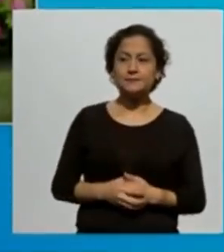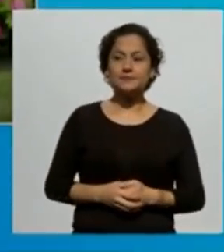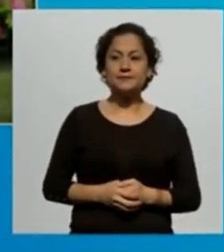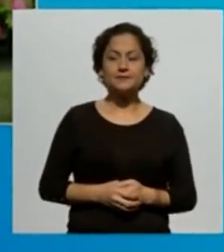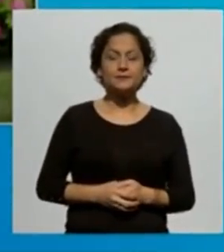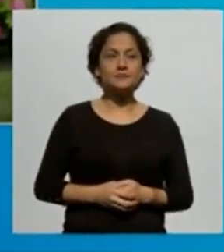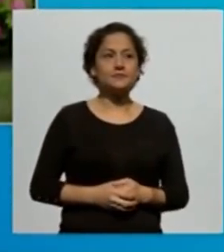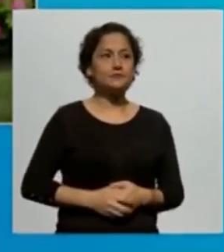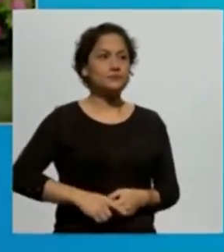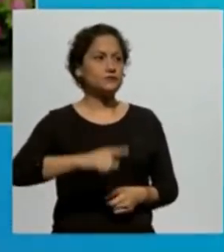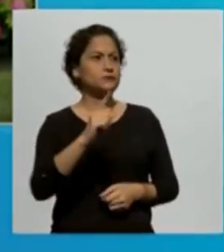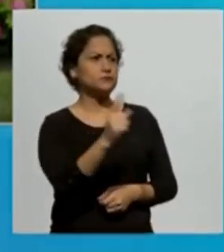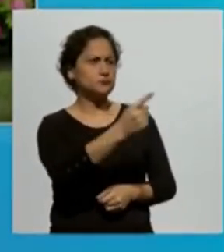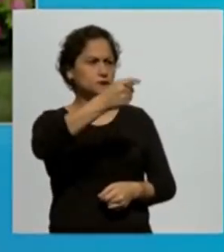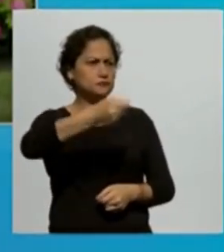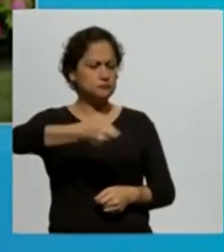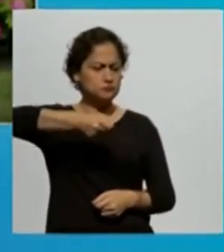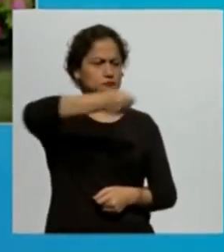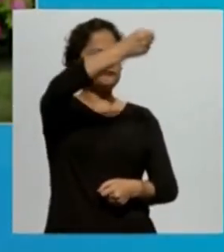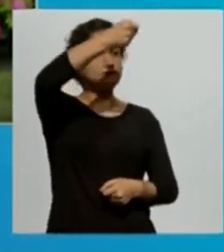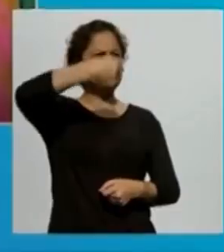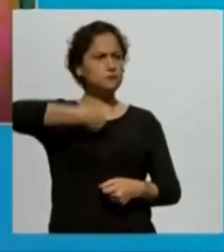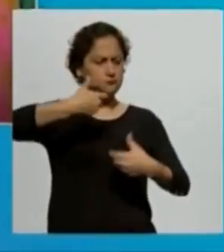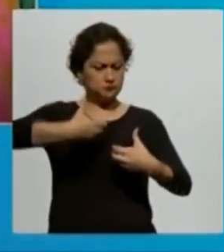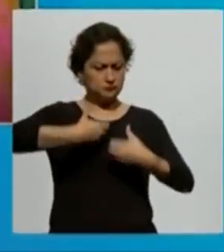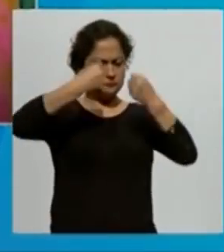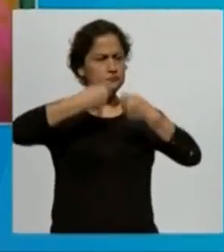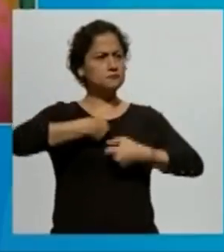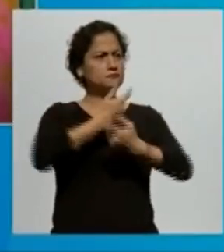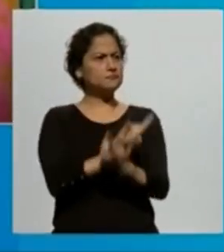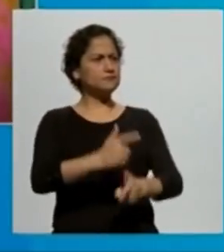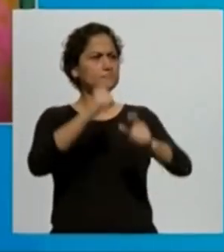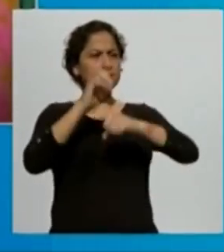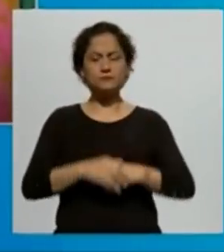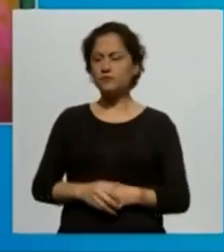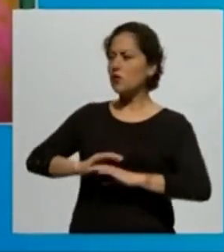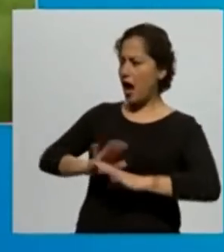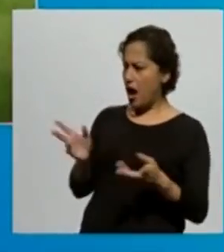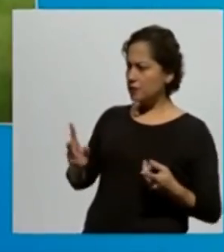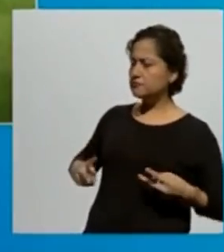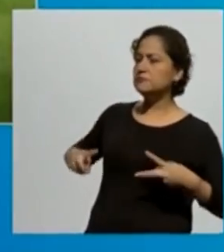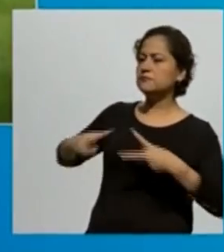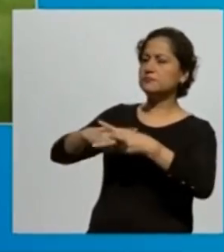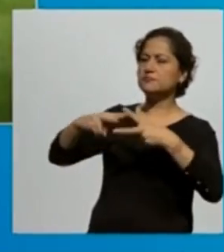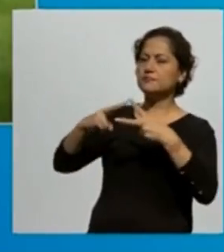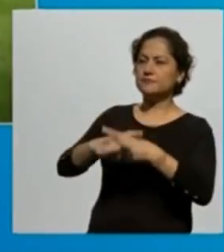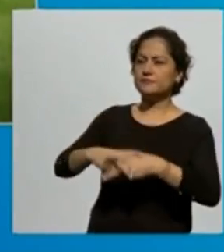¡Ja! ¡Pelearé por mi libertad! ¡Ja! ¡En guardia!